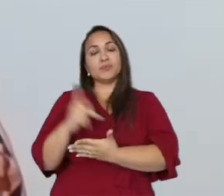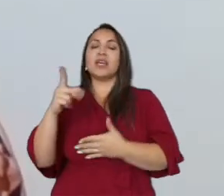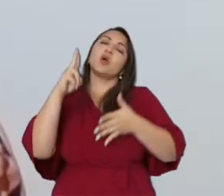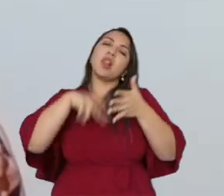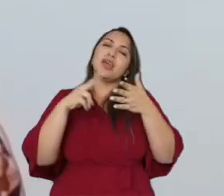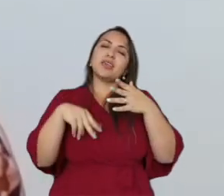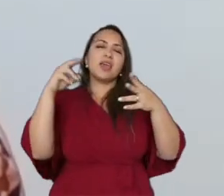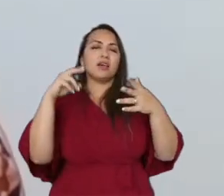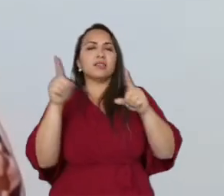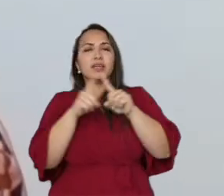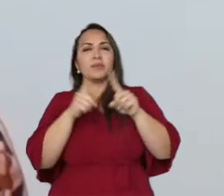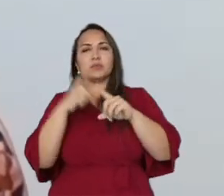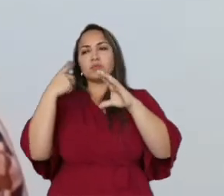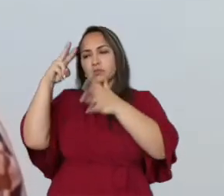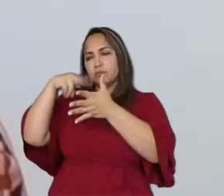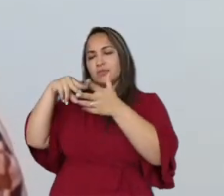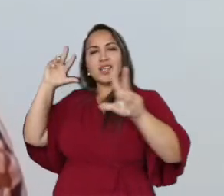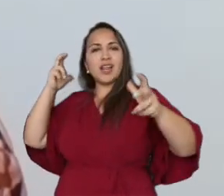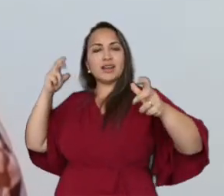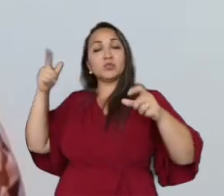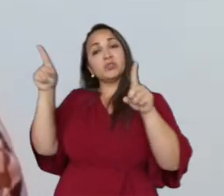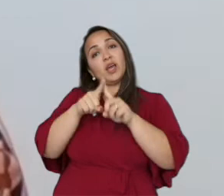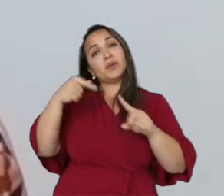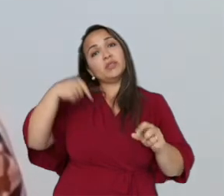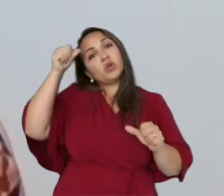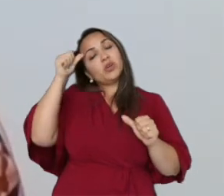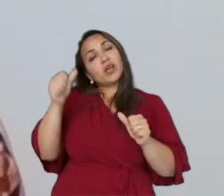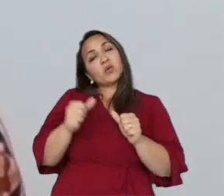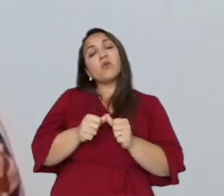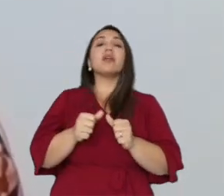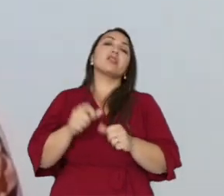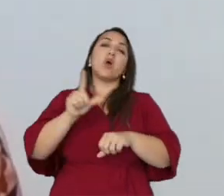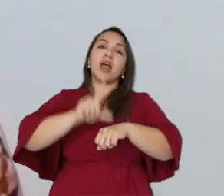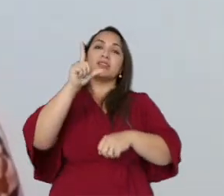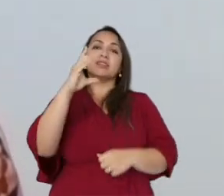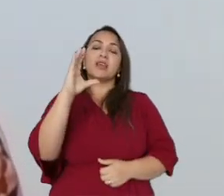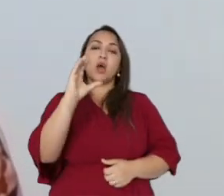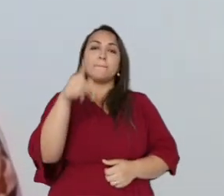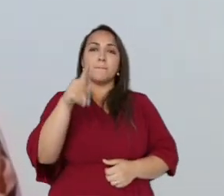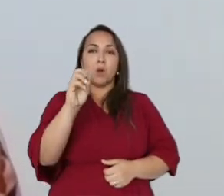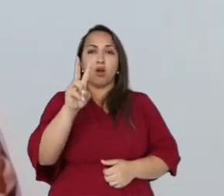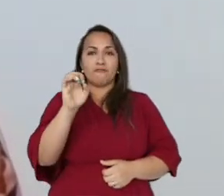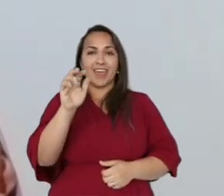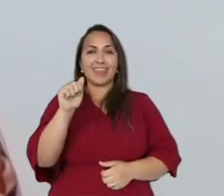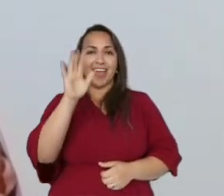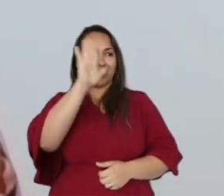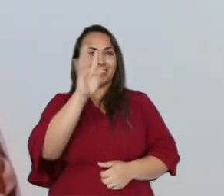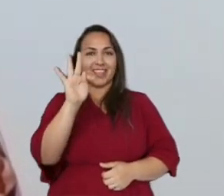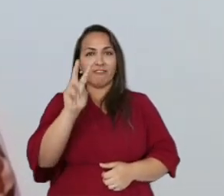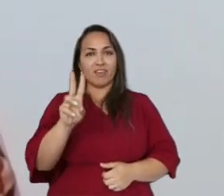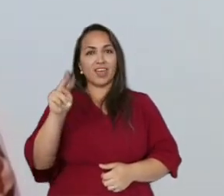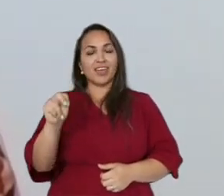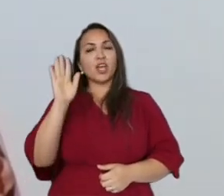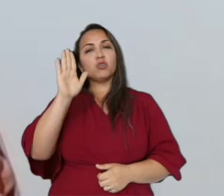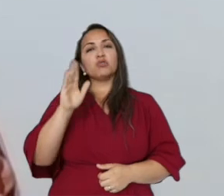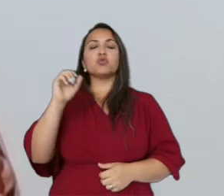los leían por radio. También recuerdo al licenciado Poveda de TVN